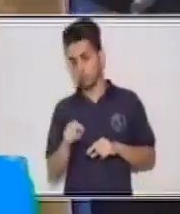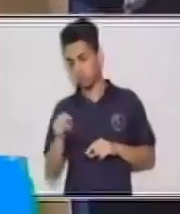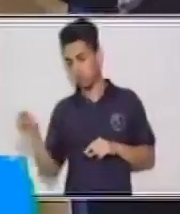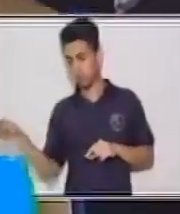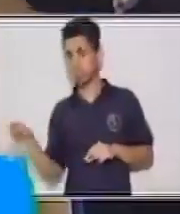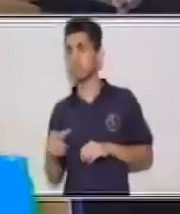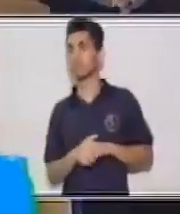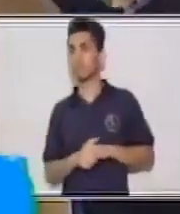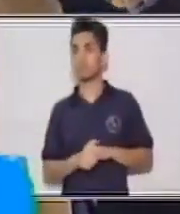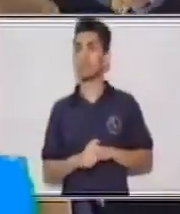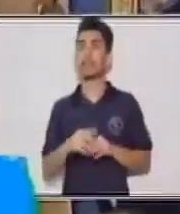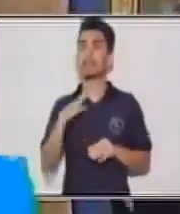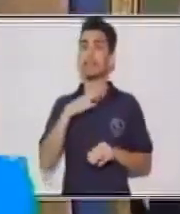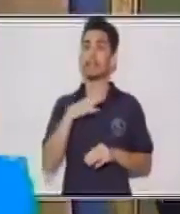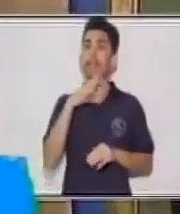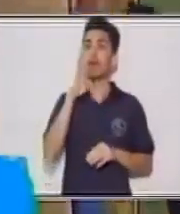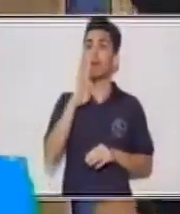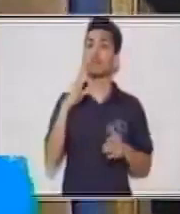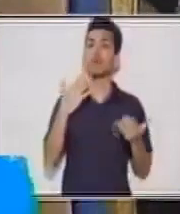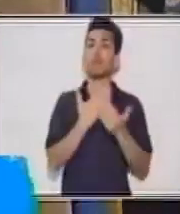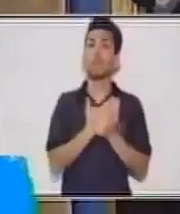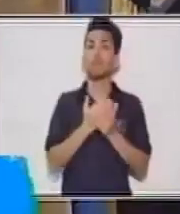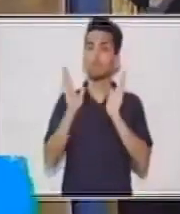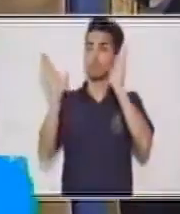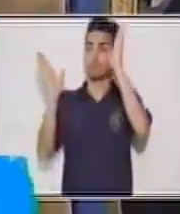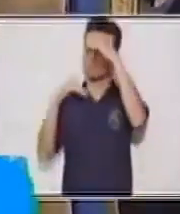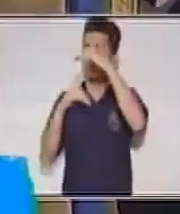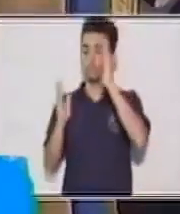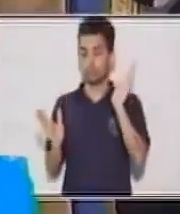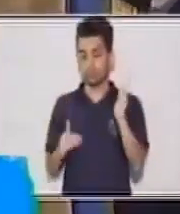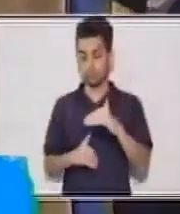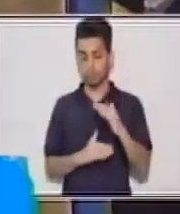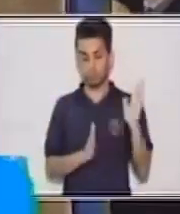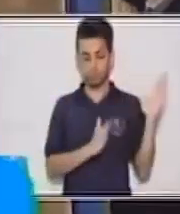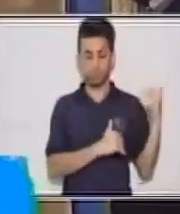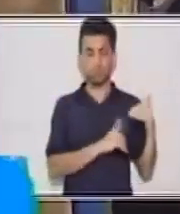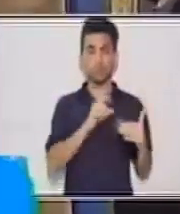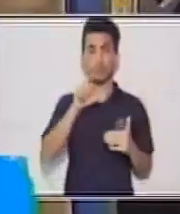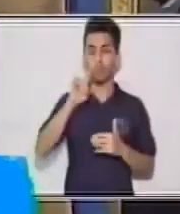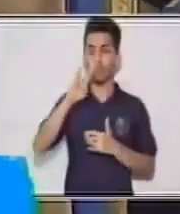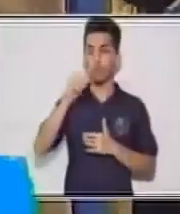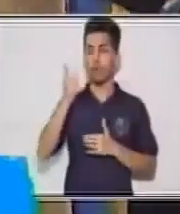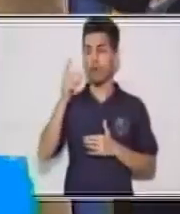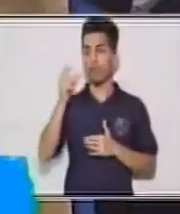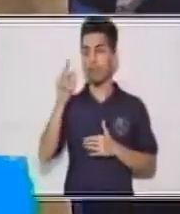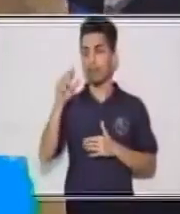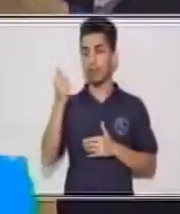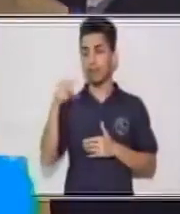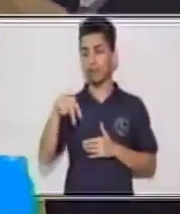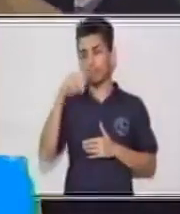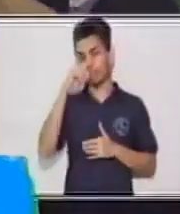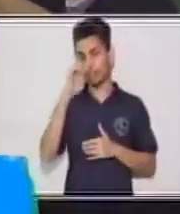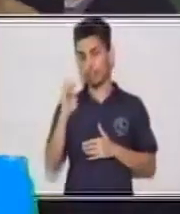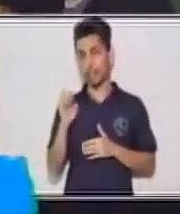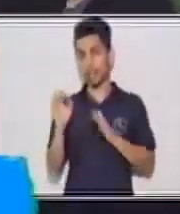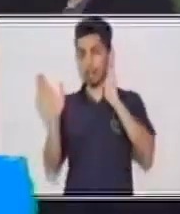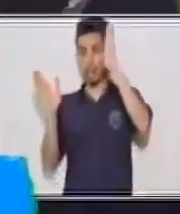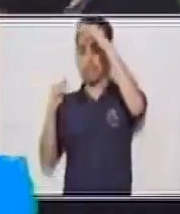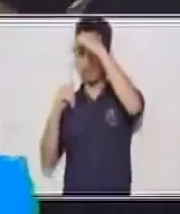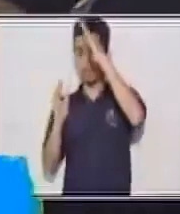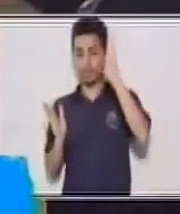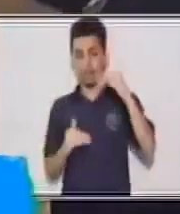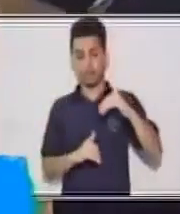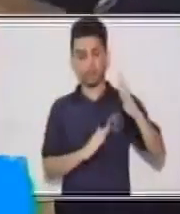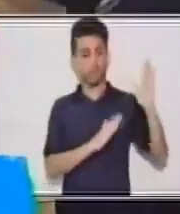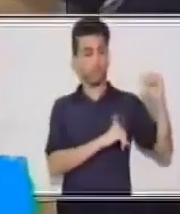mismo se divide en cuatro cuadrantes, ¿verdad? Este es el primer cuadrante, que está desde ese lado. Este es el segundo cuadrante,